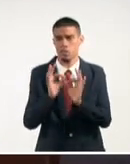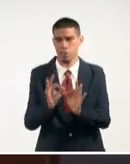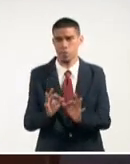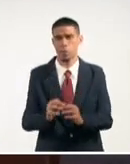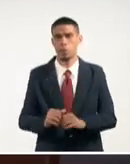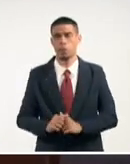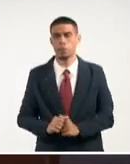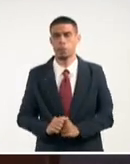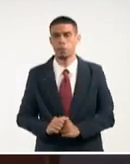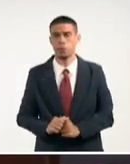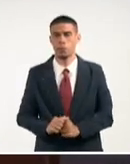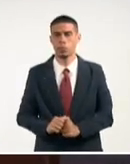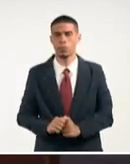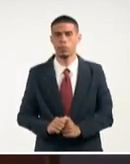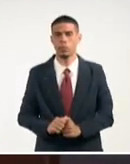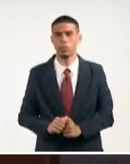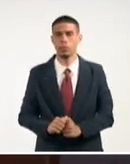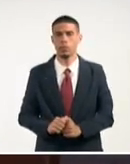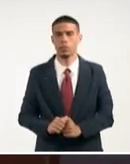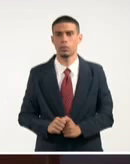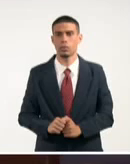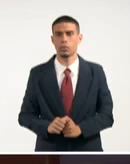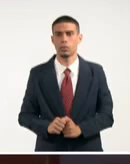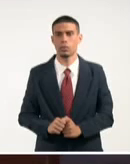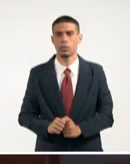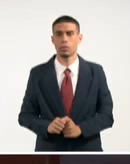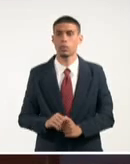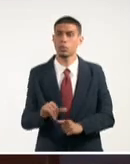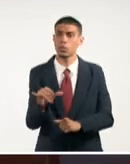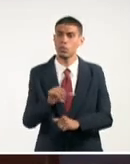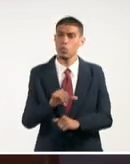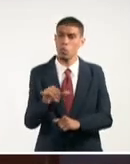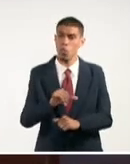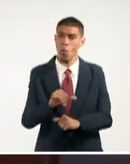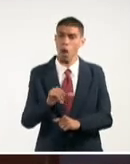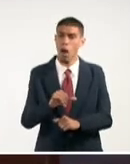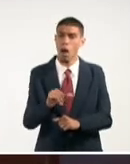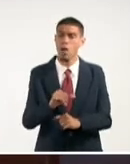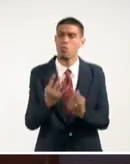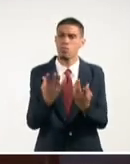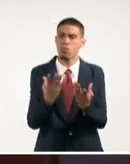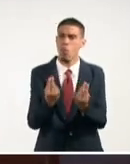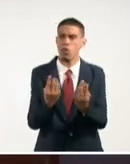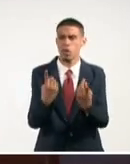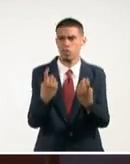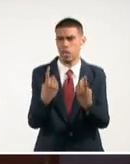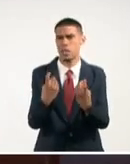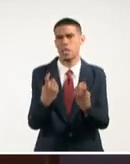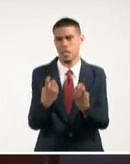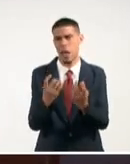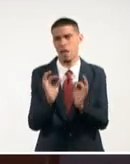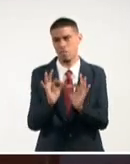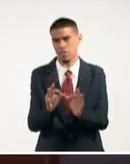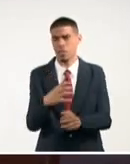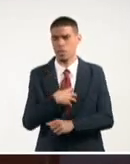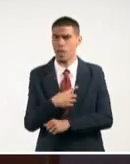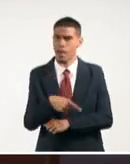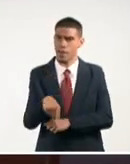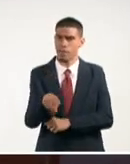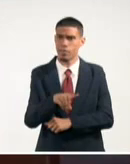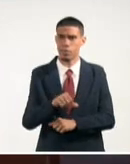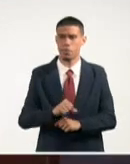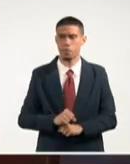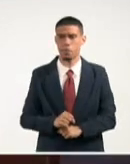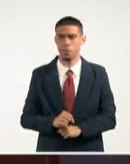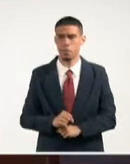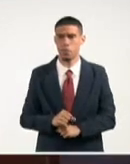nuestros compatriotas, aún en medio de tantas necesidades, a no ser